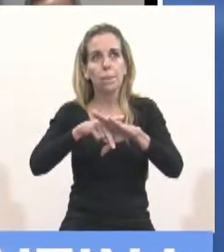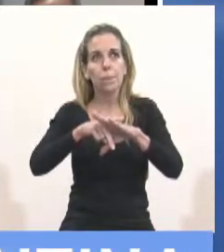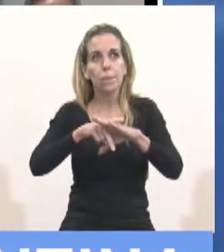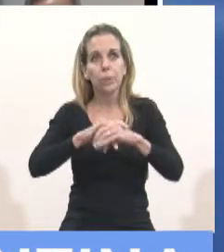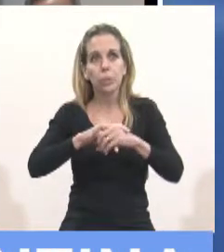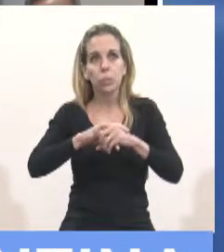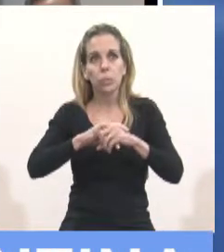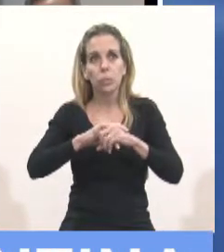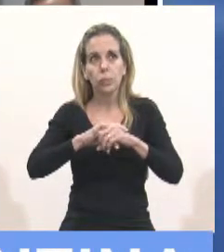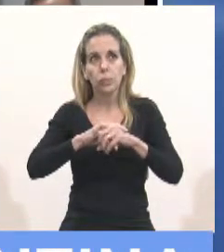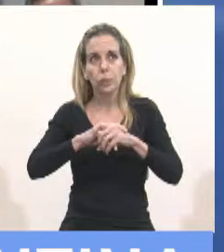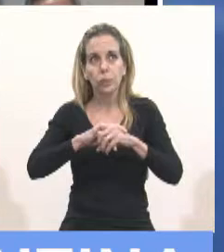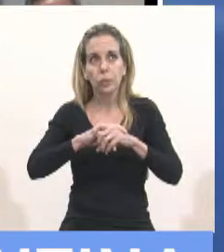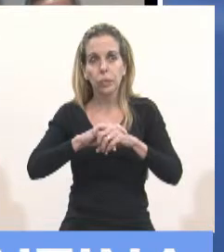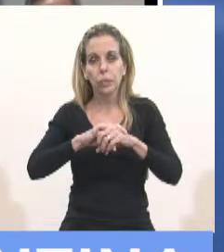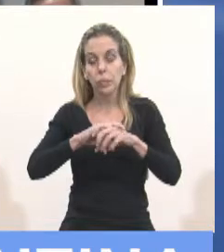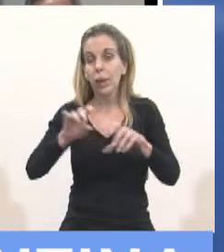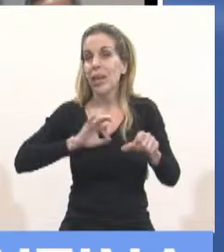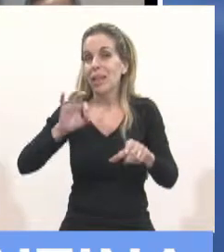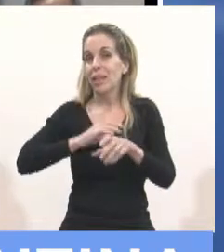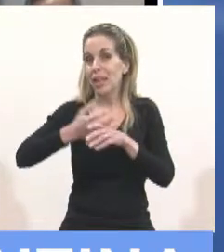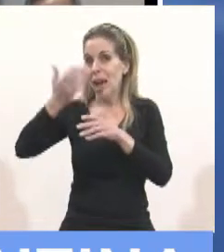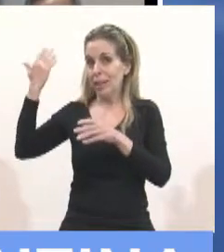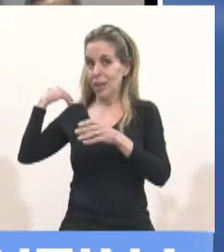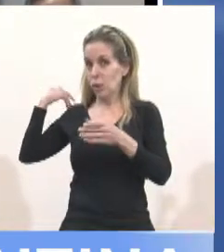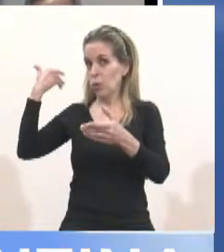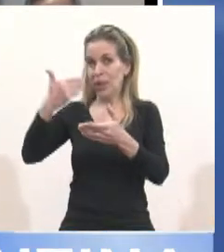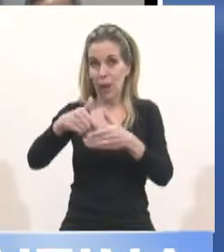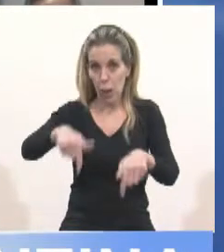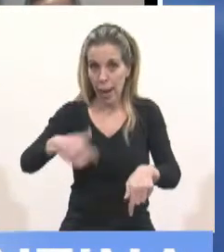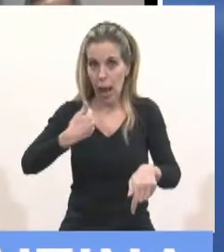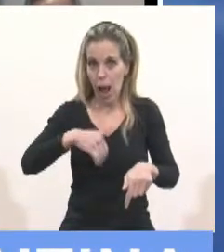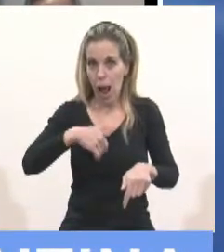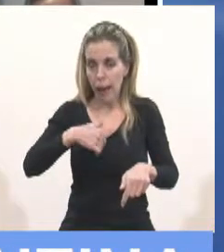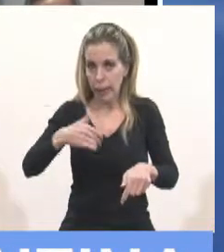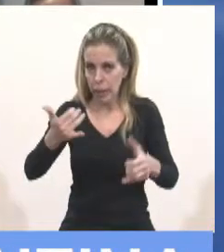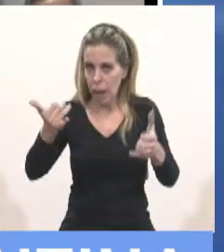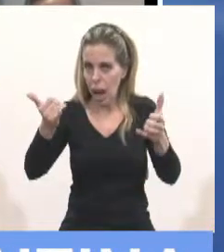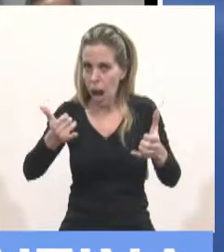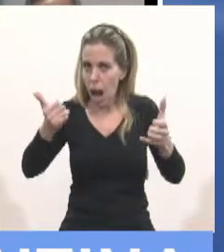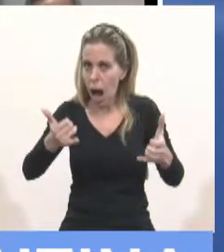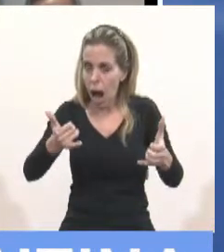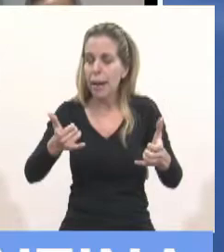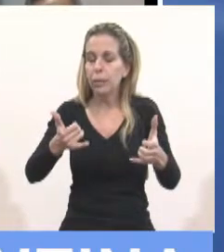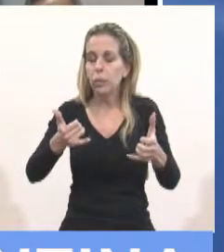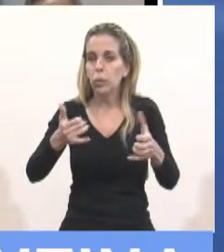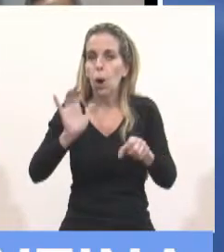independencia. Desde entonces, en la Argentina, hay un